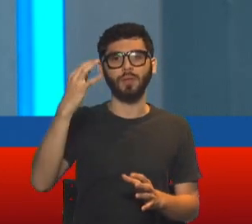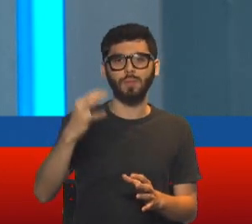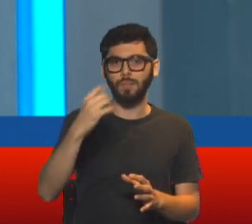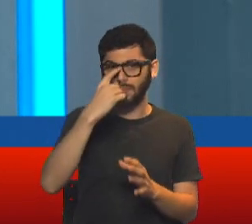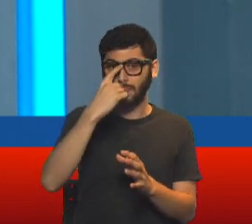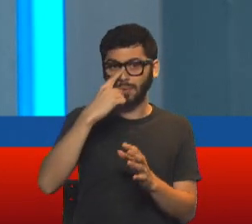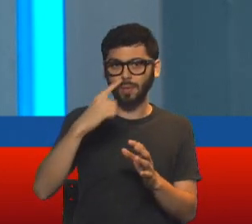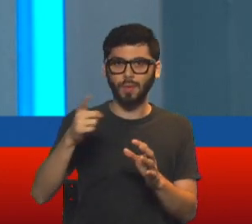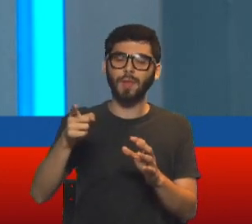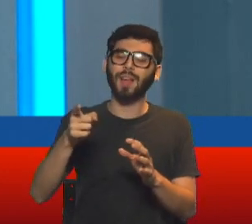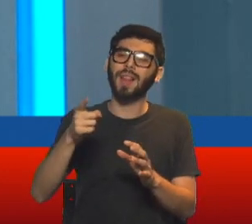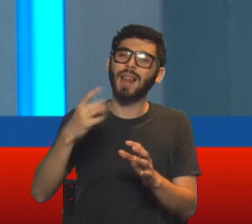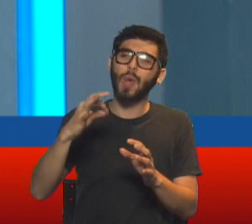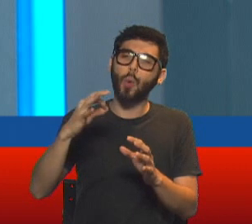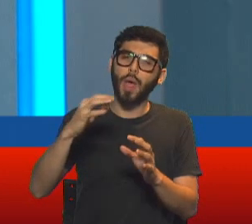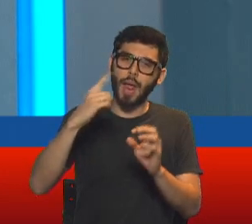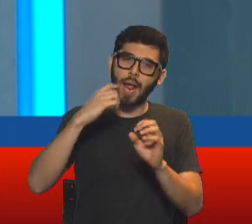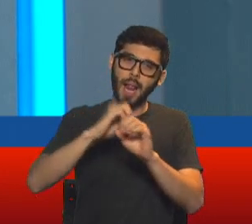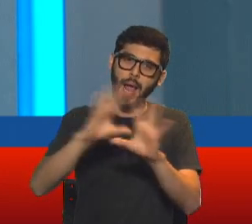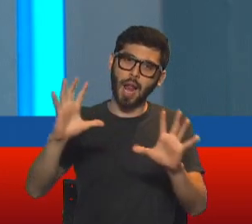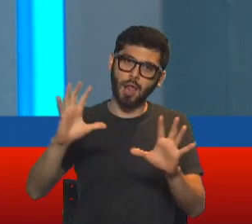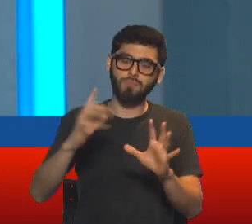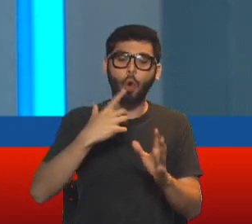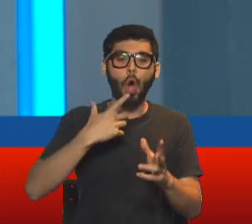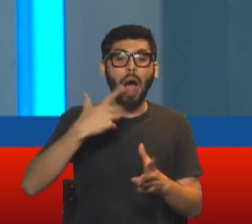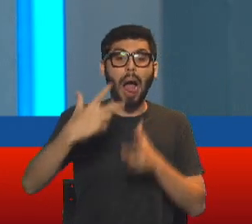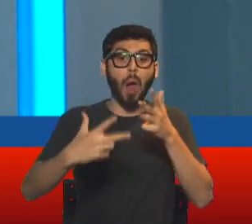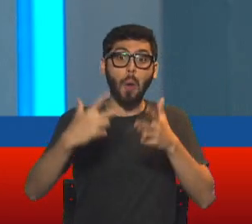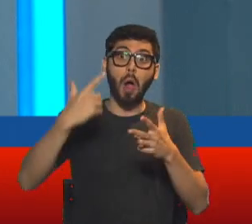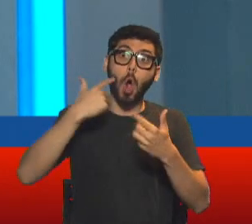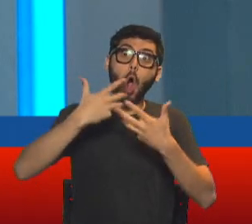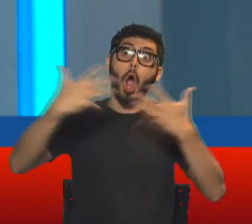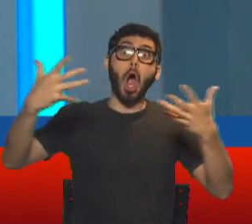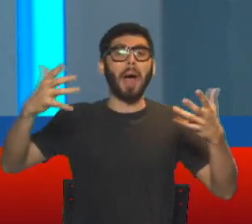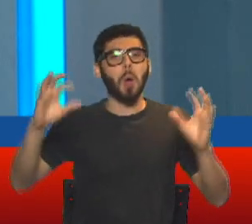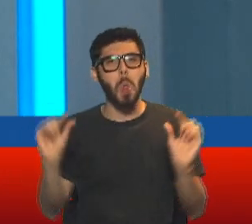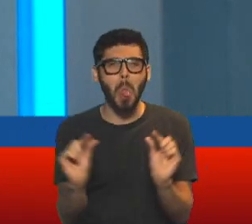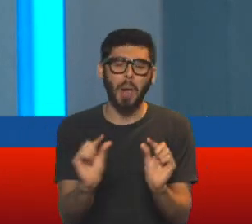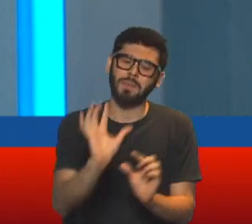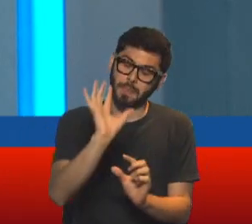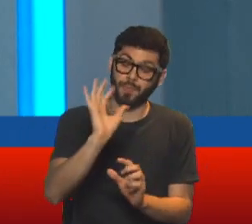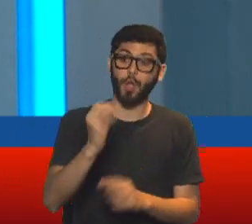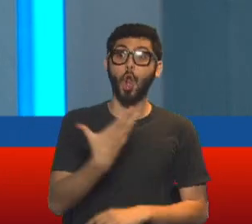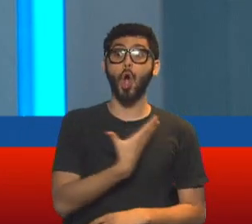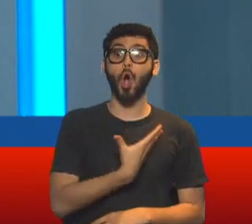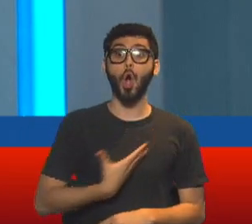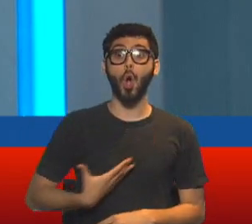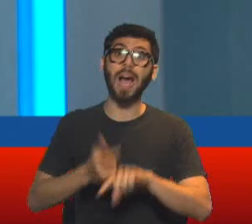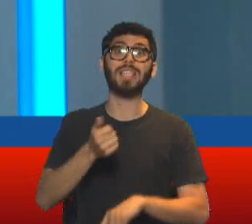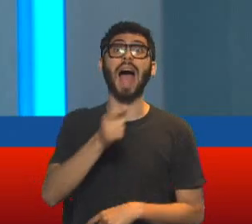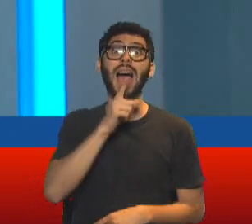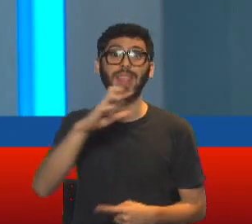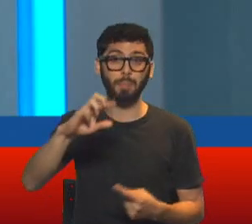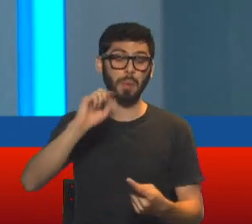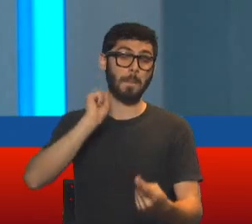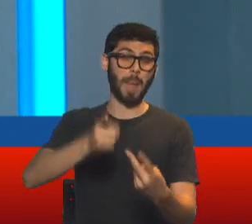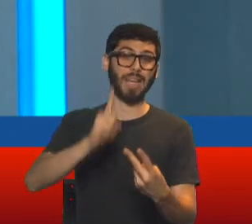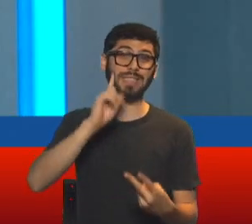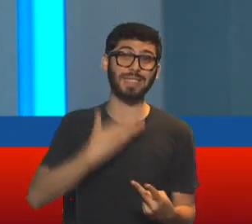esa aberración que hizo Bonadío con Stornelli. Hoy una nota de Raúl Colman en página 12 deja claramente que 12